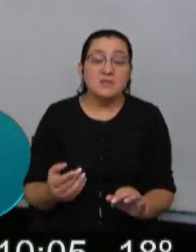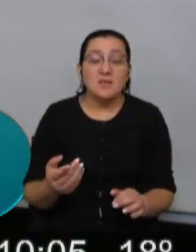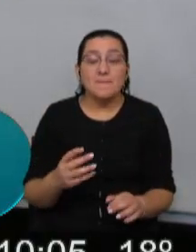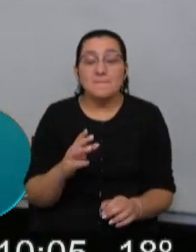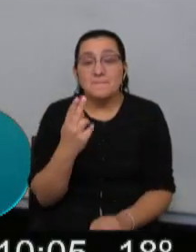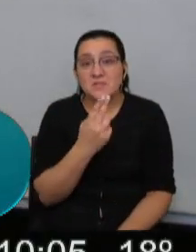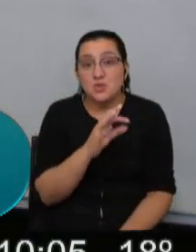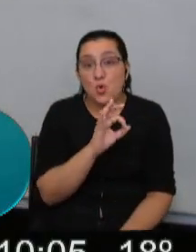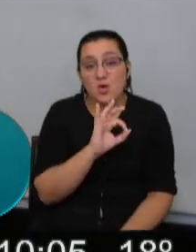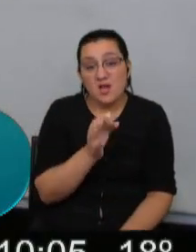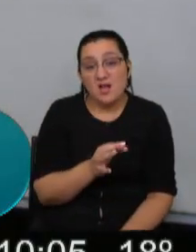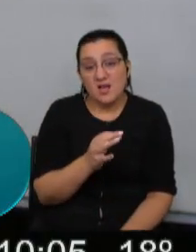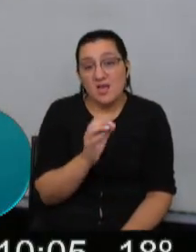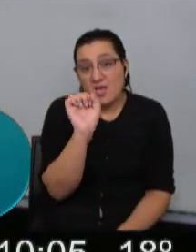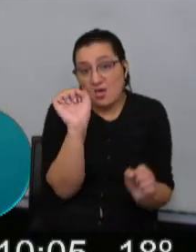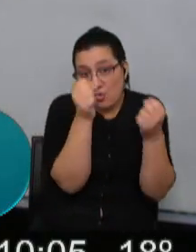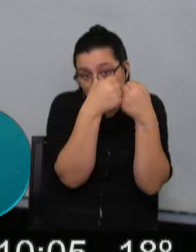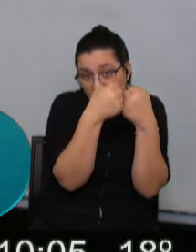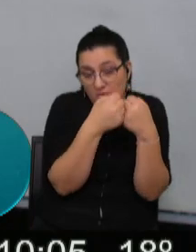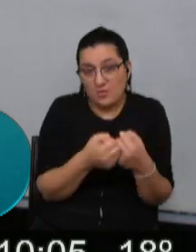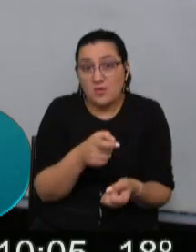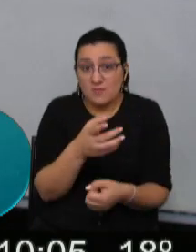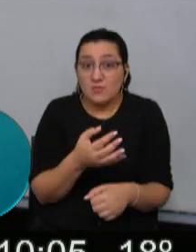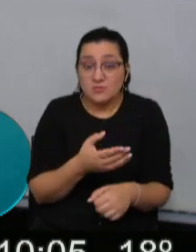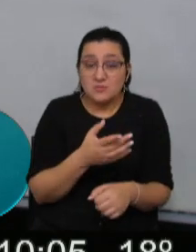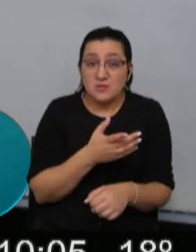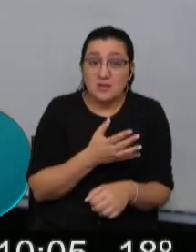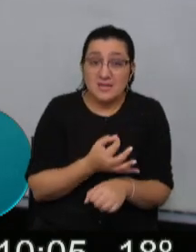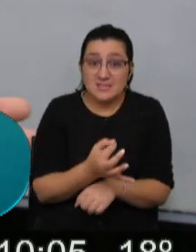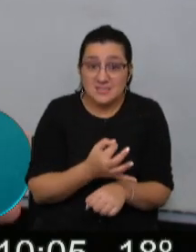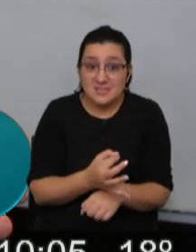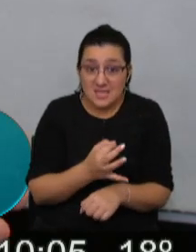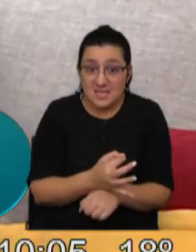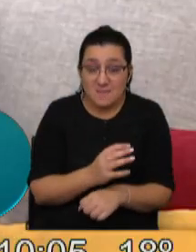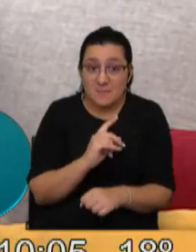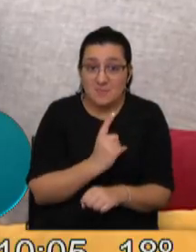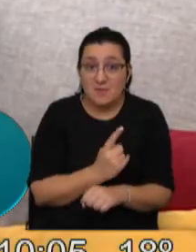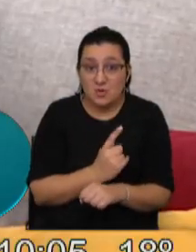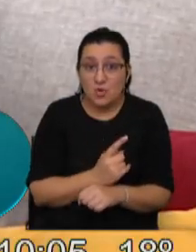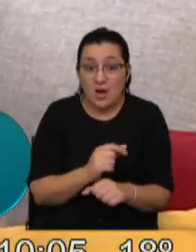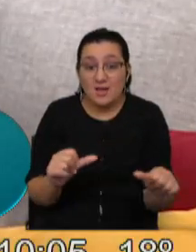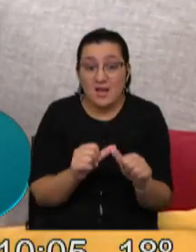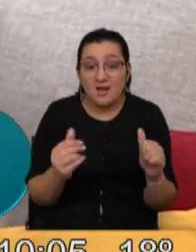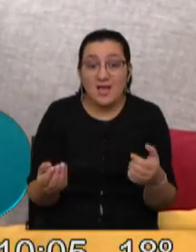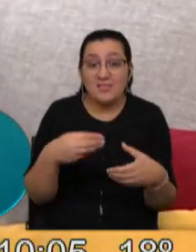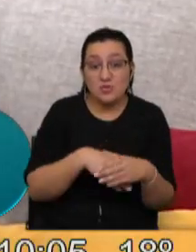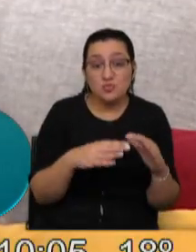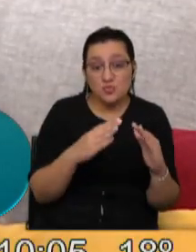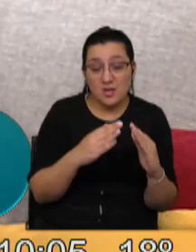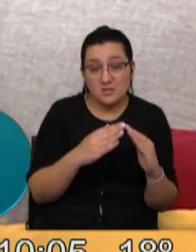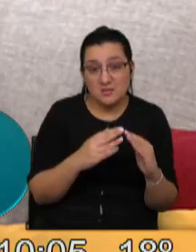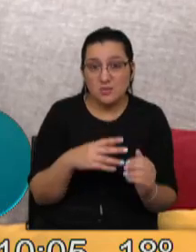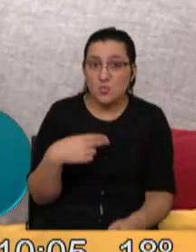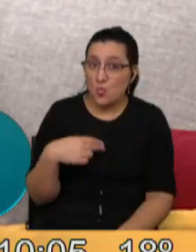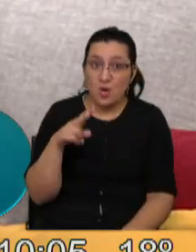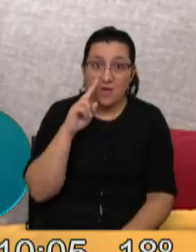hacen eso la gente con los perros, enseñarles a hacer pichí y caca dentro de su casa antes de sacarlo a la claro calle? Claro que sí, porque en realidad, primero, hay nunca vi.